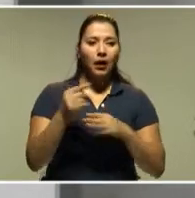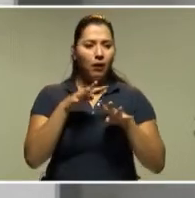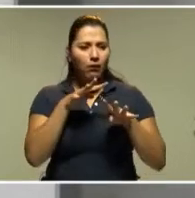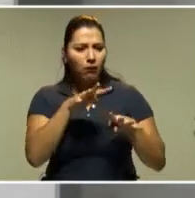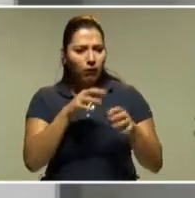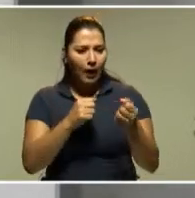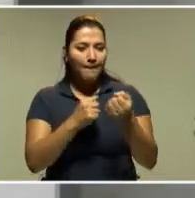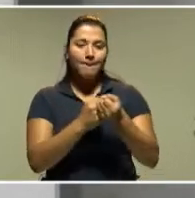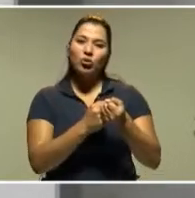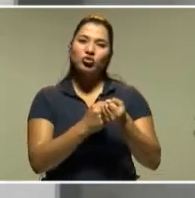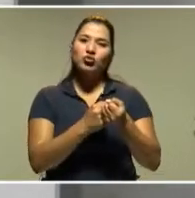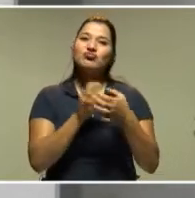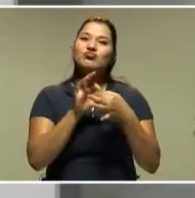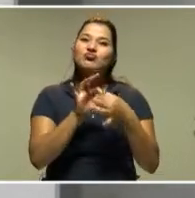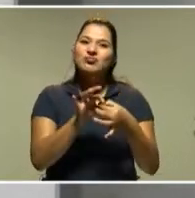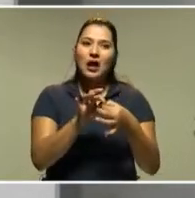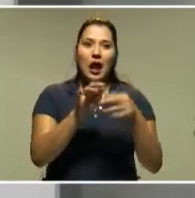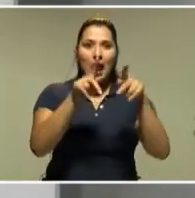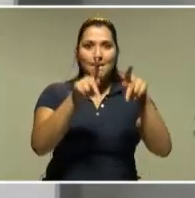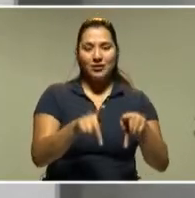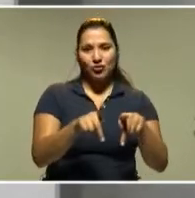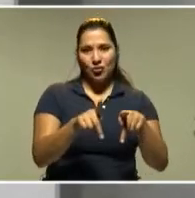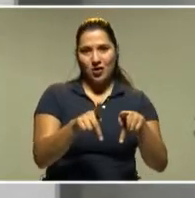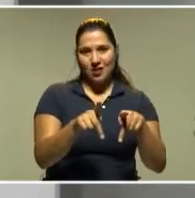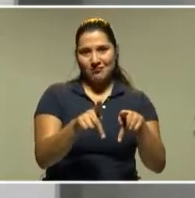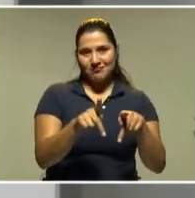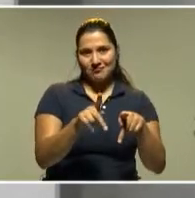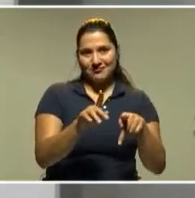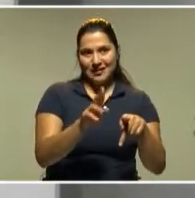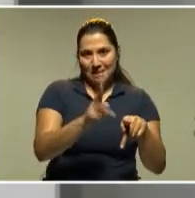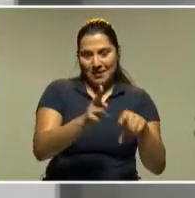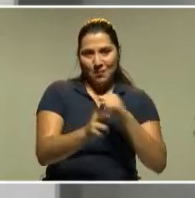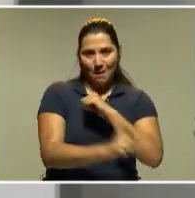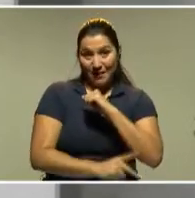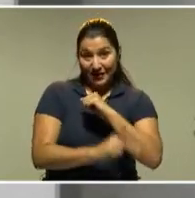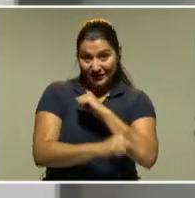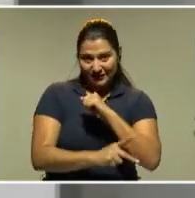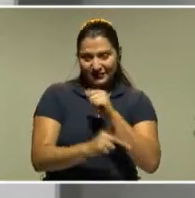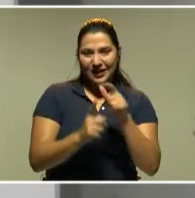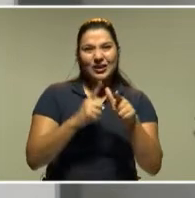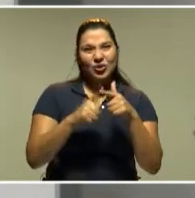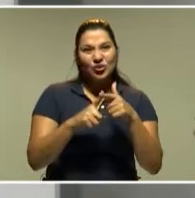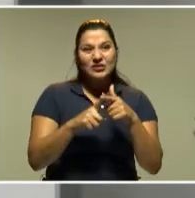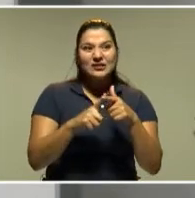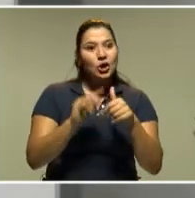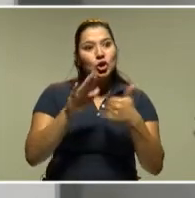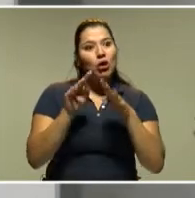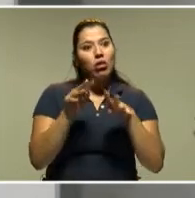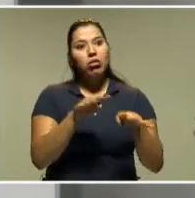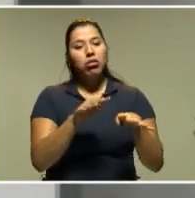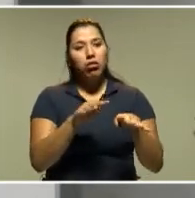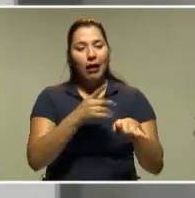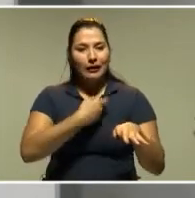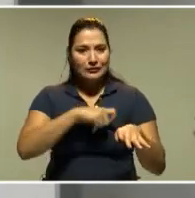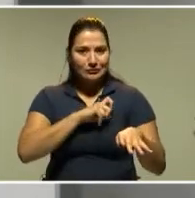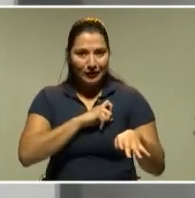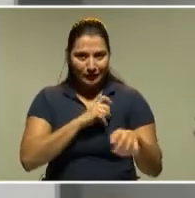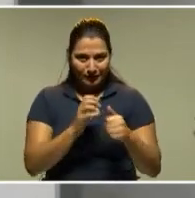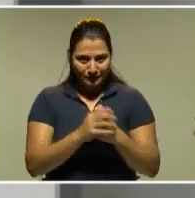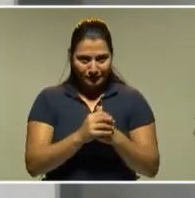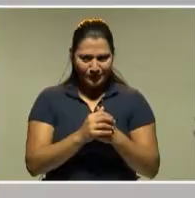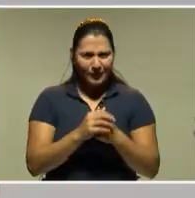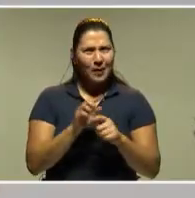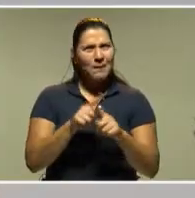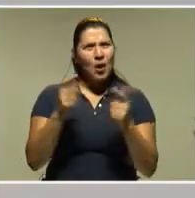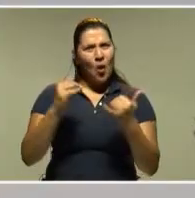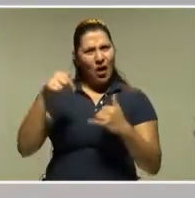la cinta, y es la que tiene que tratar de que esa cinta se mantenga en casa, ¿no? Siempre he tenido esa presión, me dice mi promotor Mario. Yo